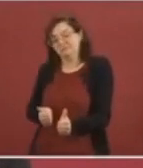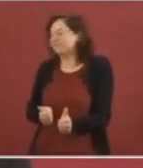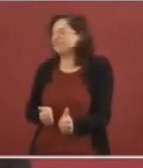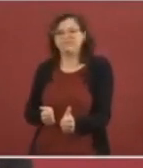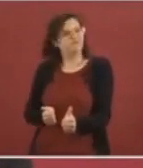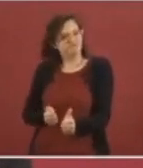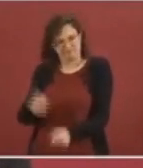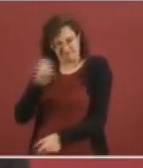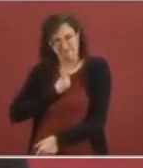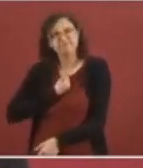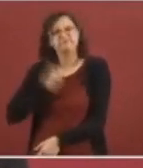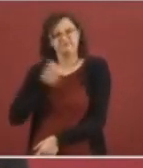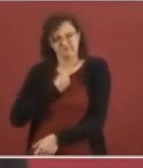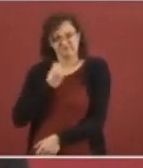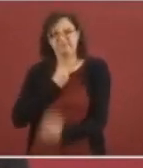resista,